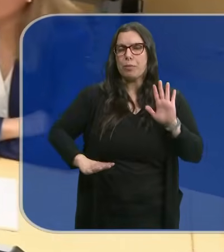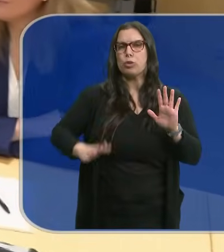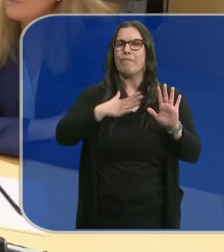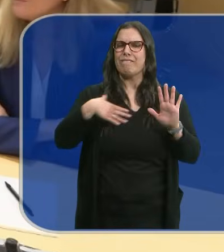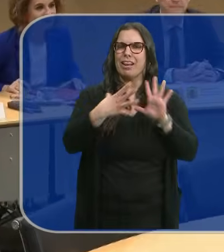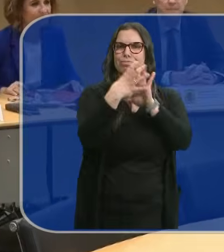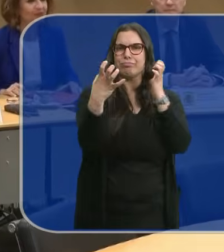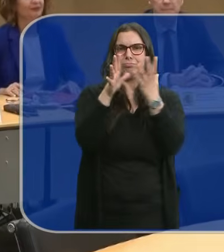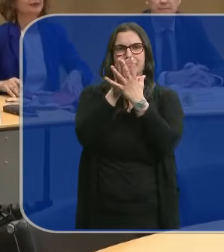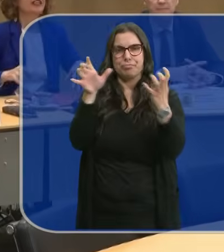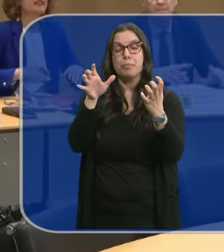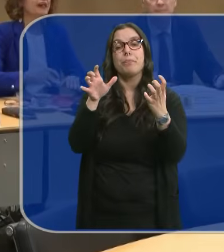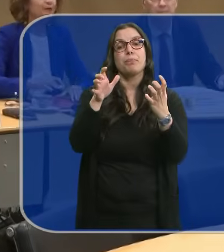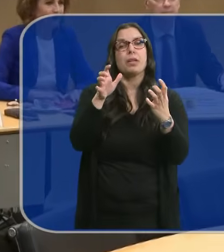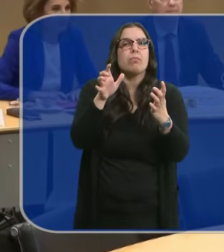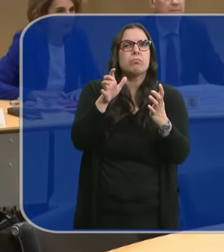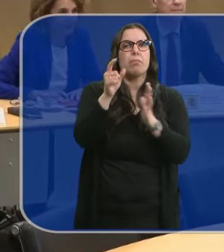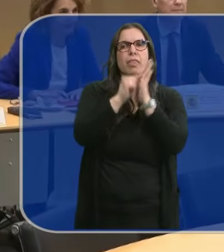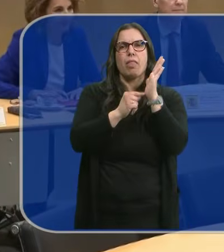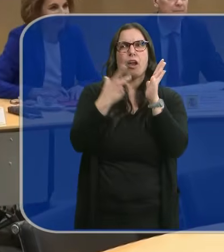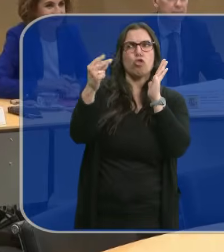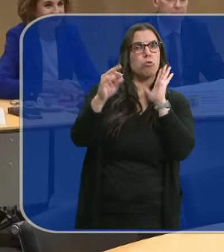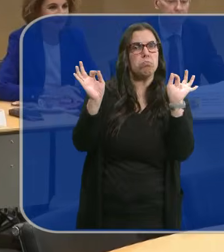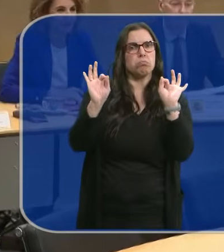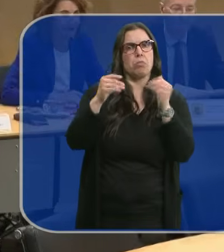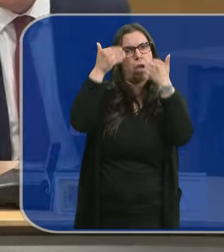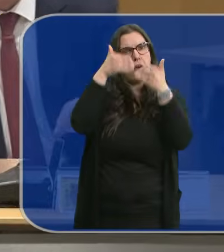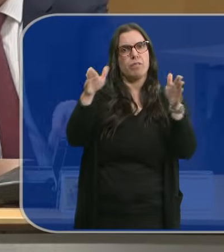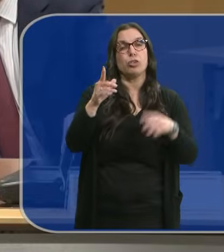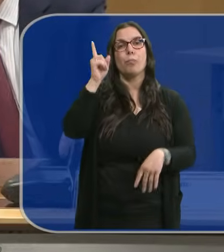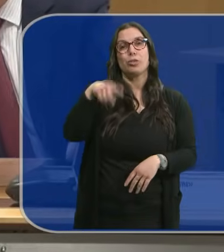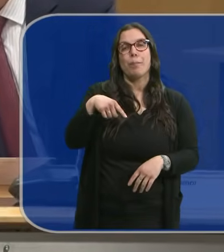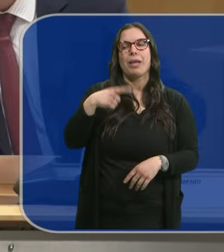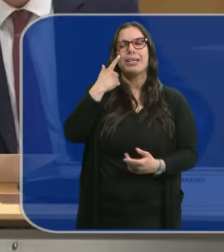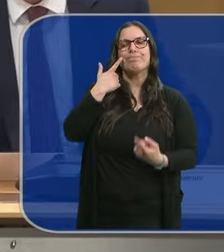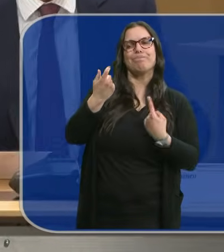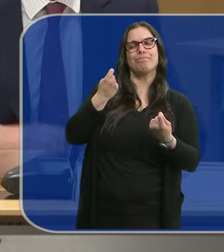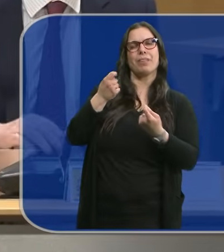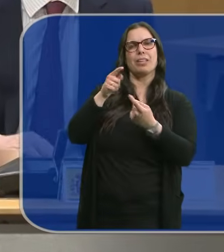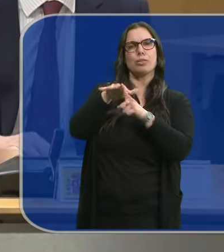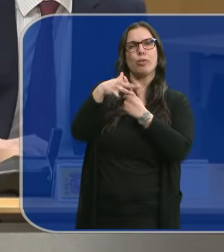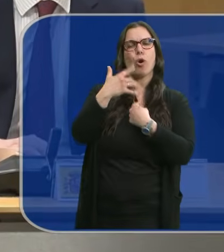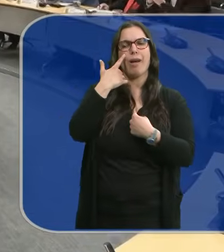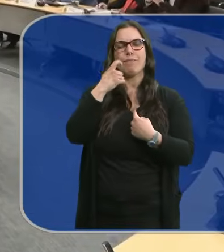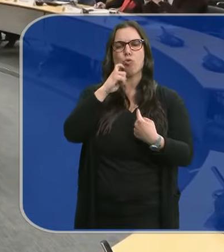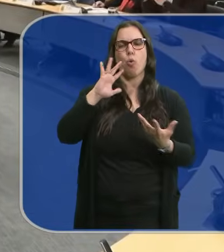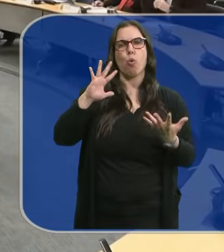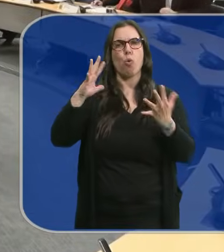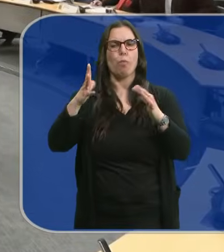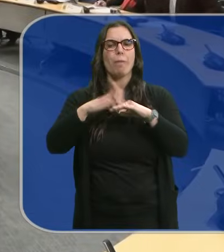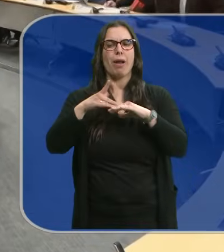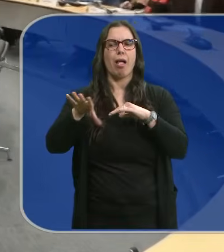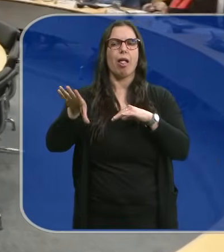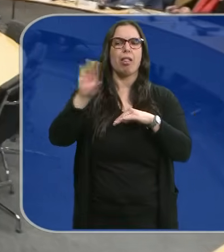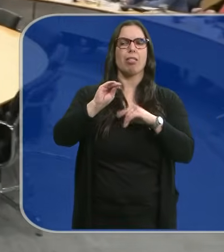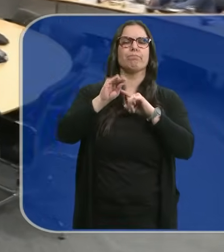buscan consenso y que no descartan ninguna, pero que también están monitorizando en estos momentos la situación para decidir qué medidas